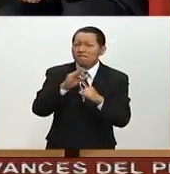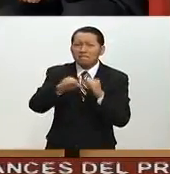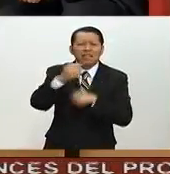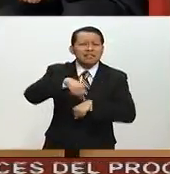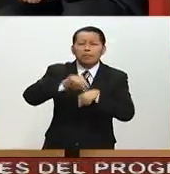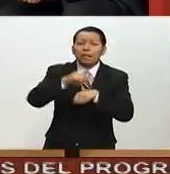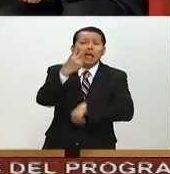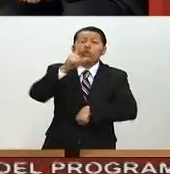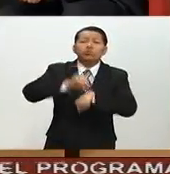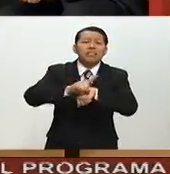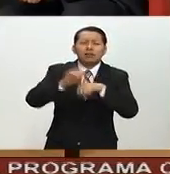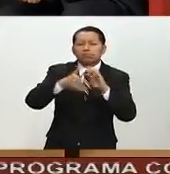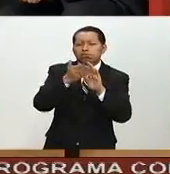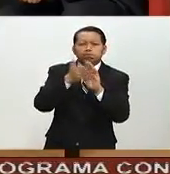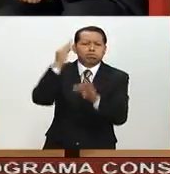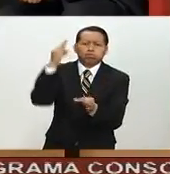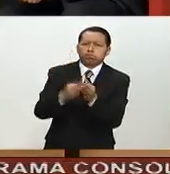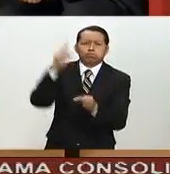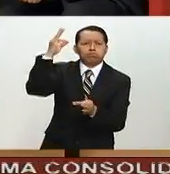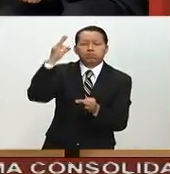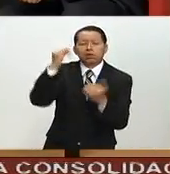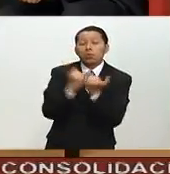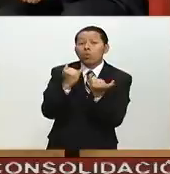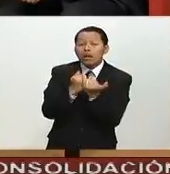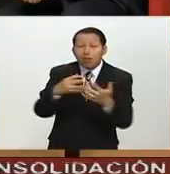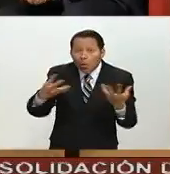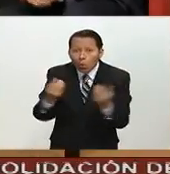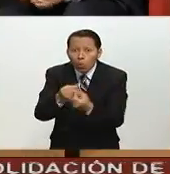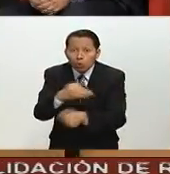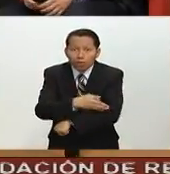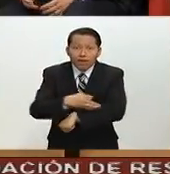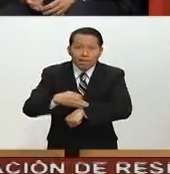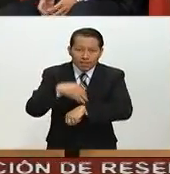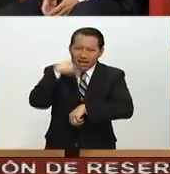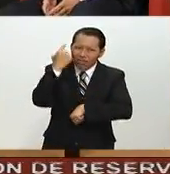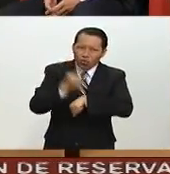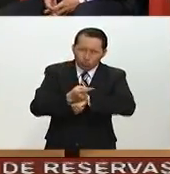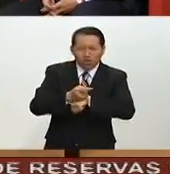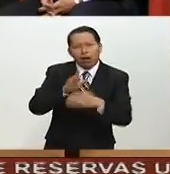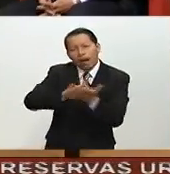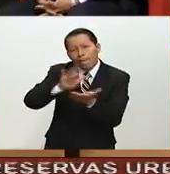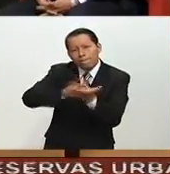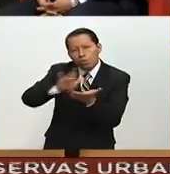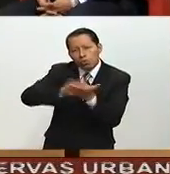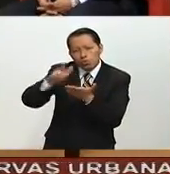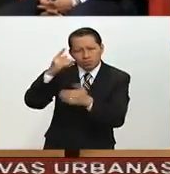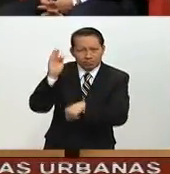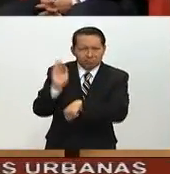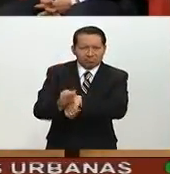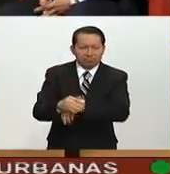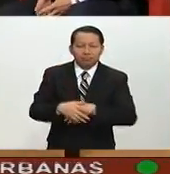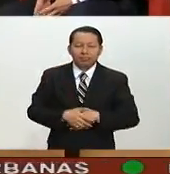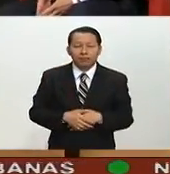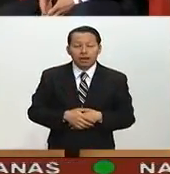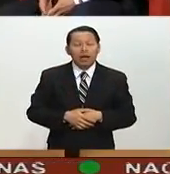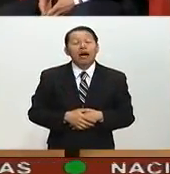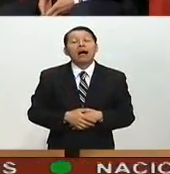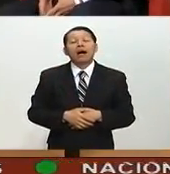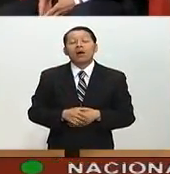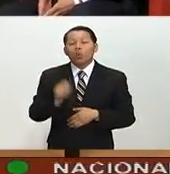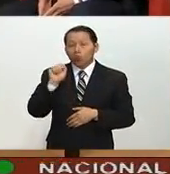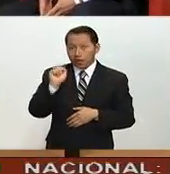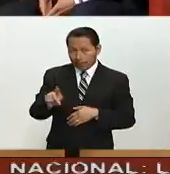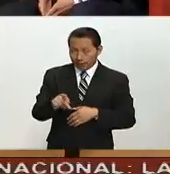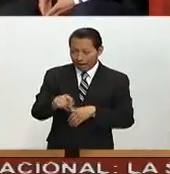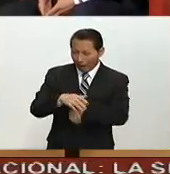en 2 días, voluntarios en conjunto con las familias, y así pues llegar a la mayor cantidad de personas. Bueno, entonces tu amigo te dijo, quiero ir a